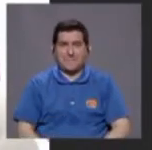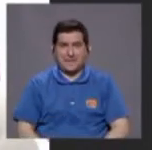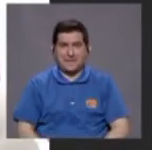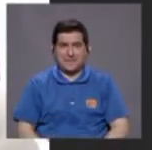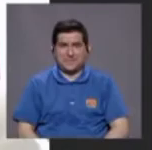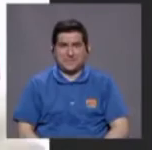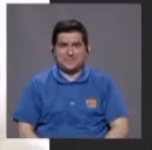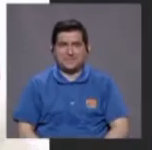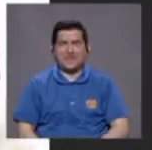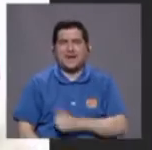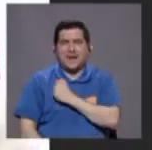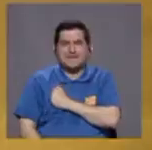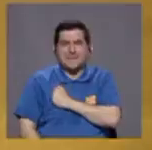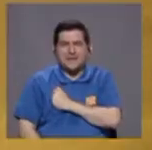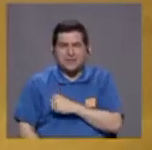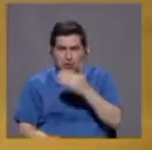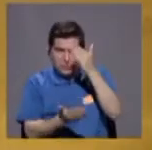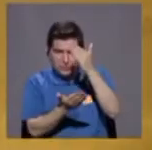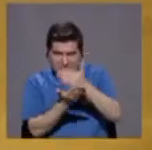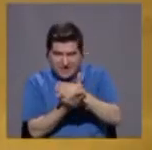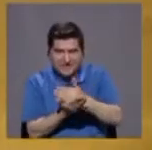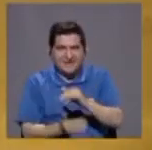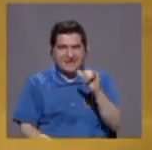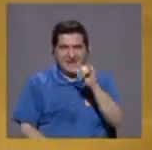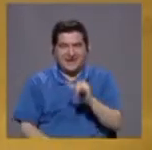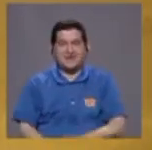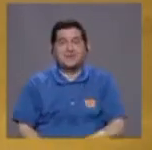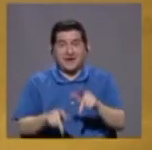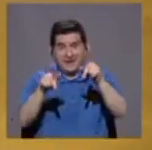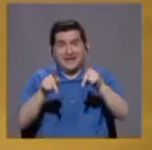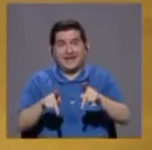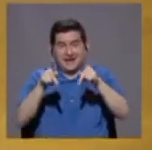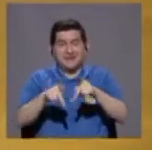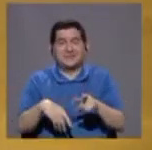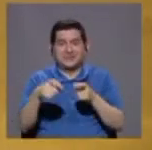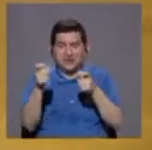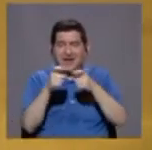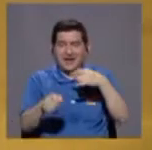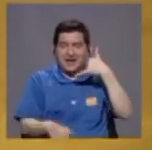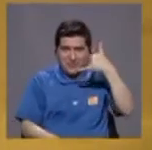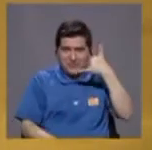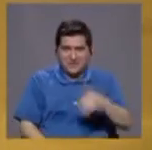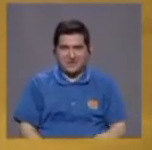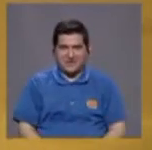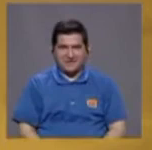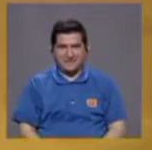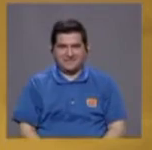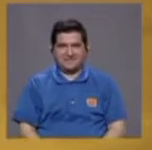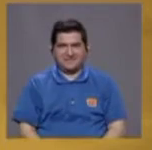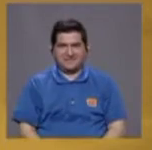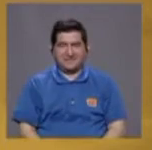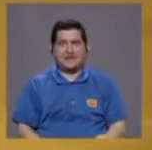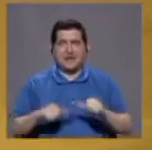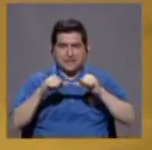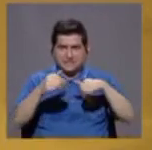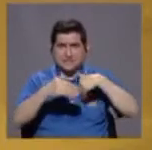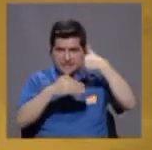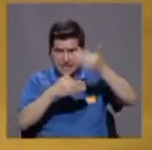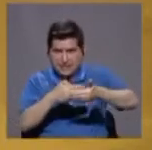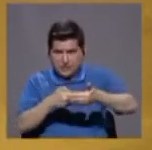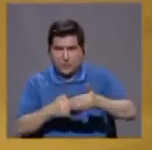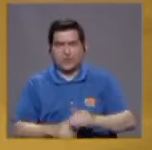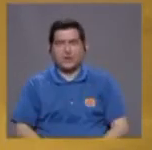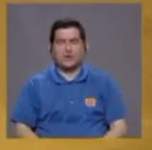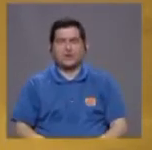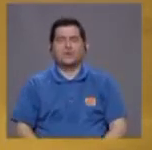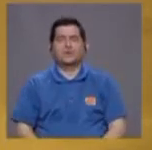a interrumpir, igual que la operadora, porque vamos al siguiente segmento.